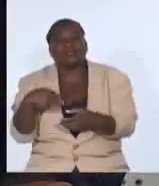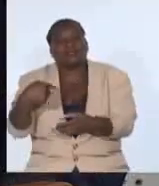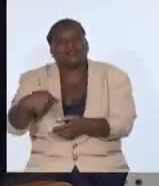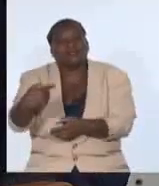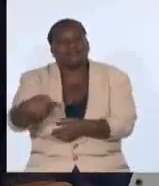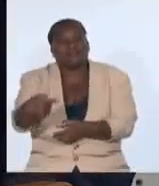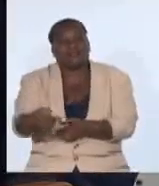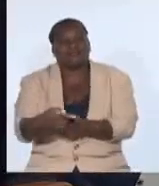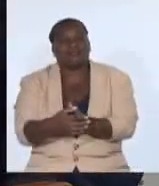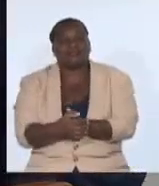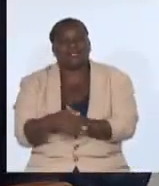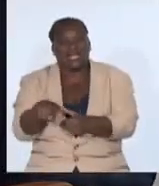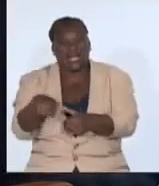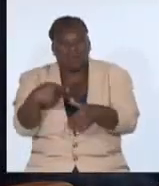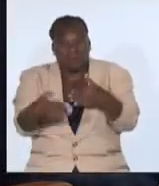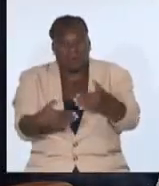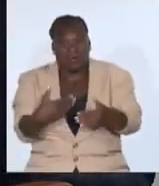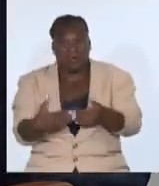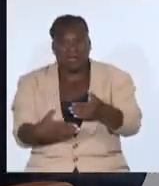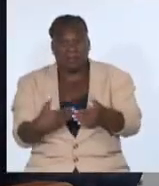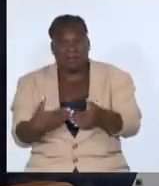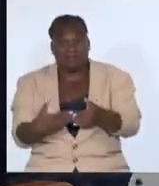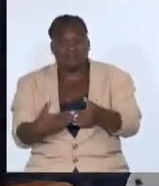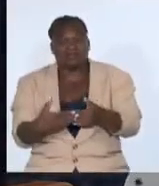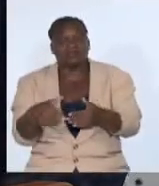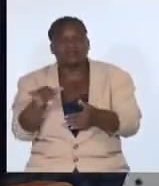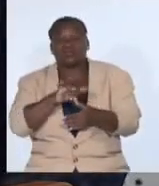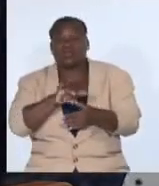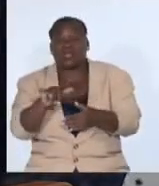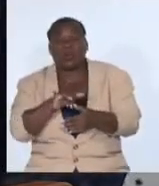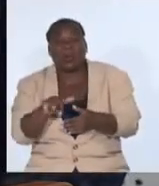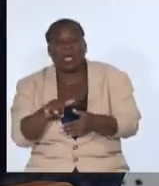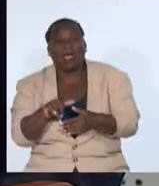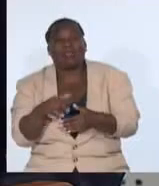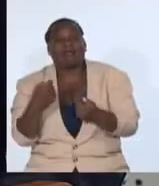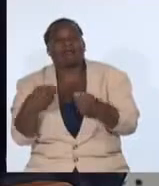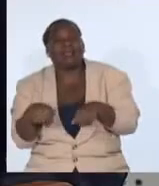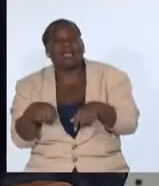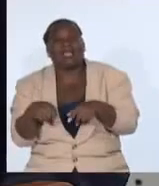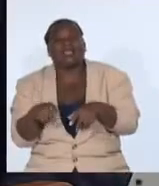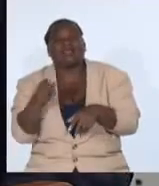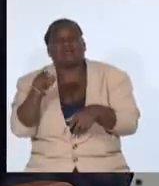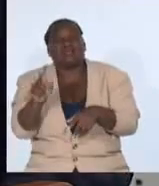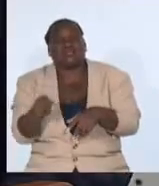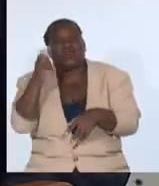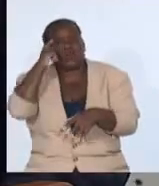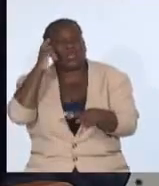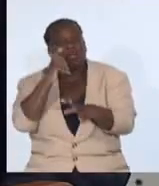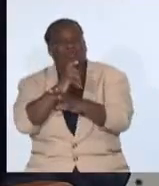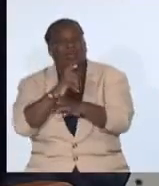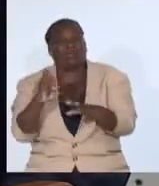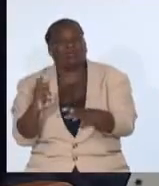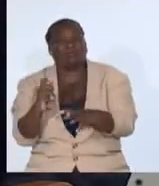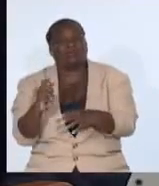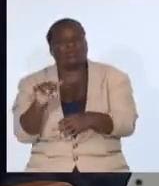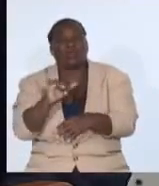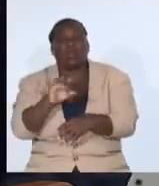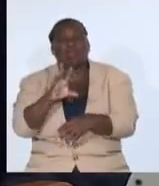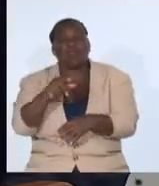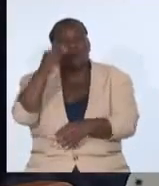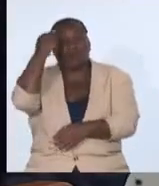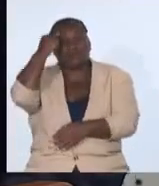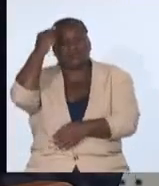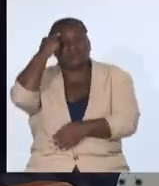este fenómeno ocurre junto al drenaje de talentos o lo que comúnmente se denomina robo de cerebros